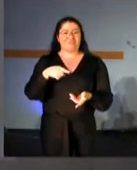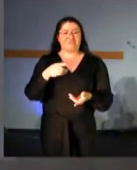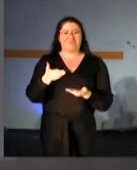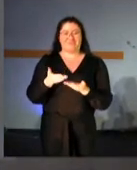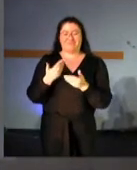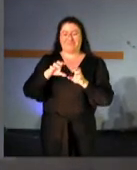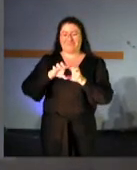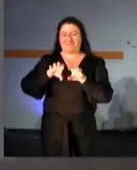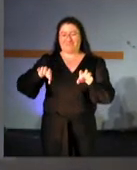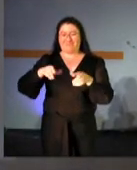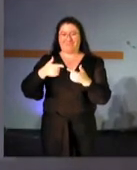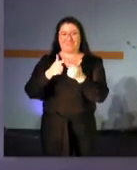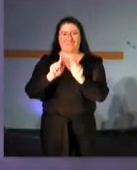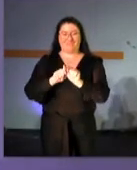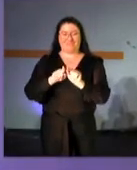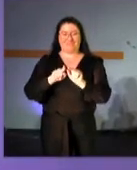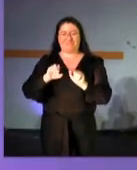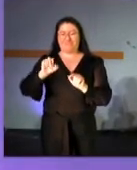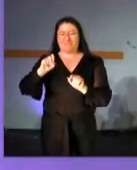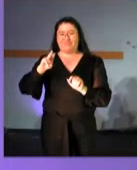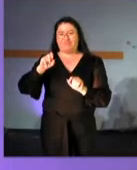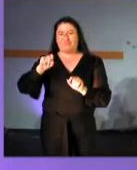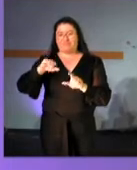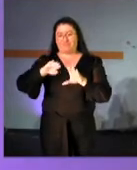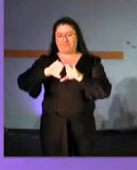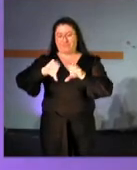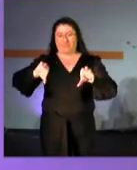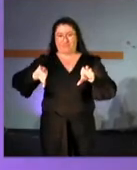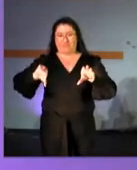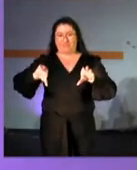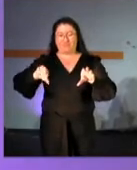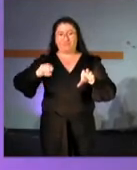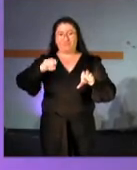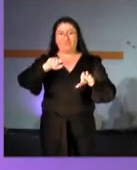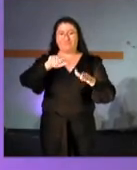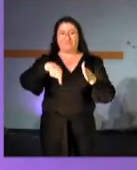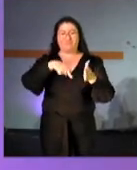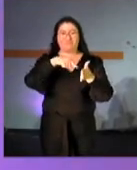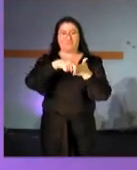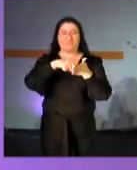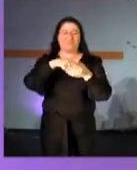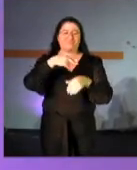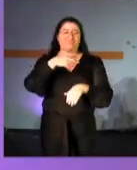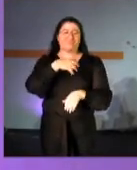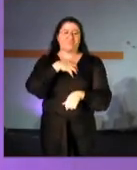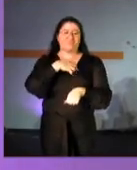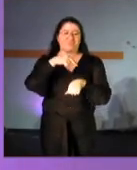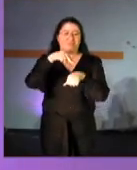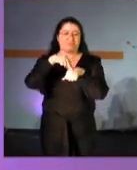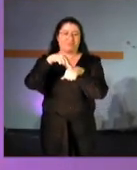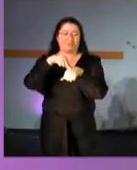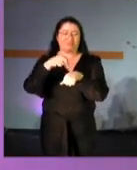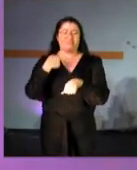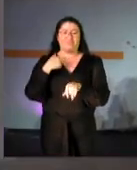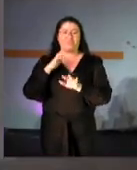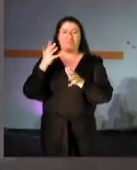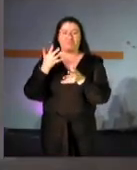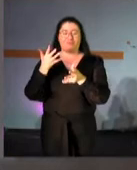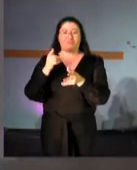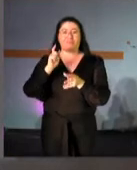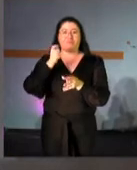para entonces el Frente Sandinista en la capital. Y en esa tarea fui parte del Estado Mayor